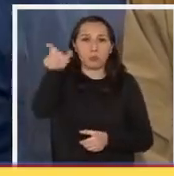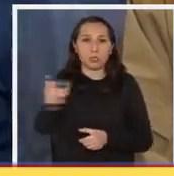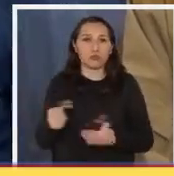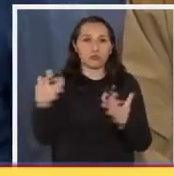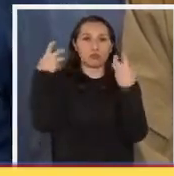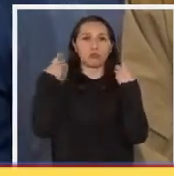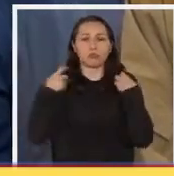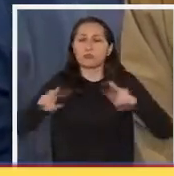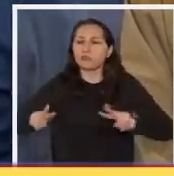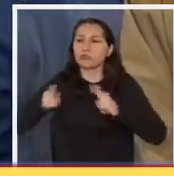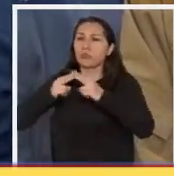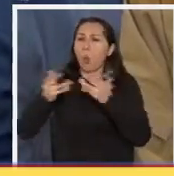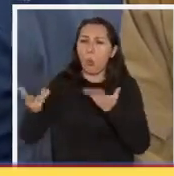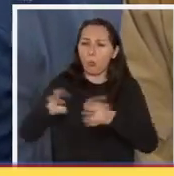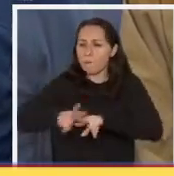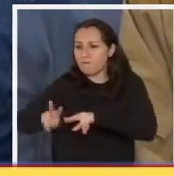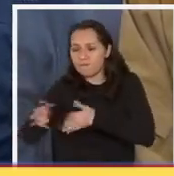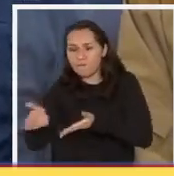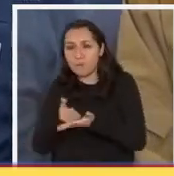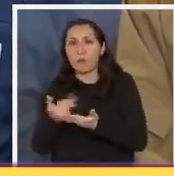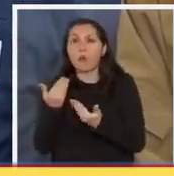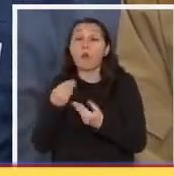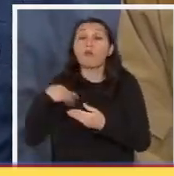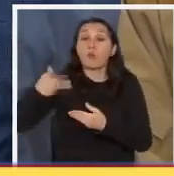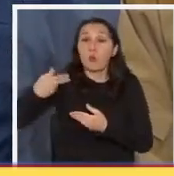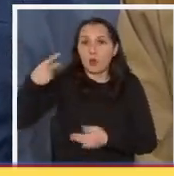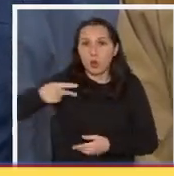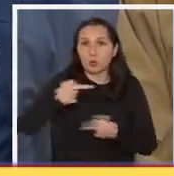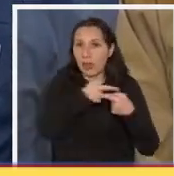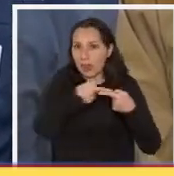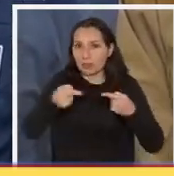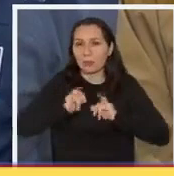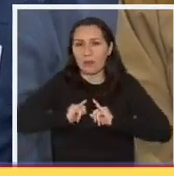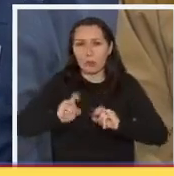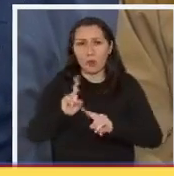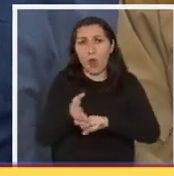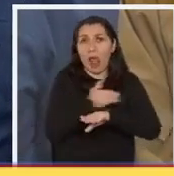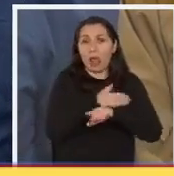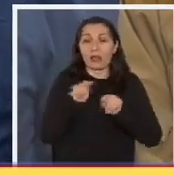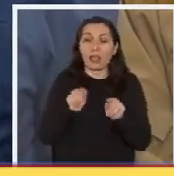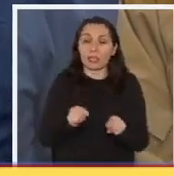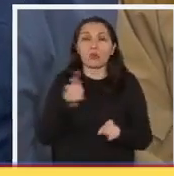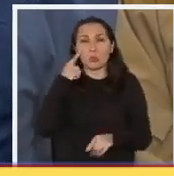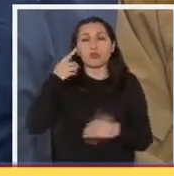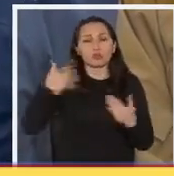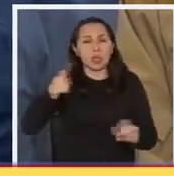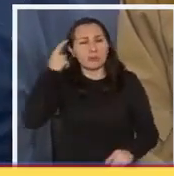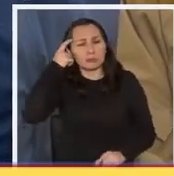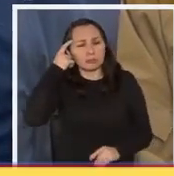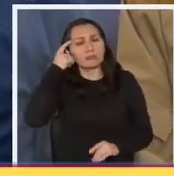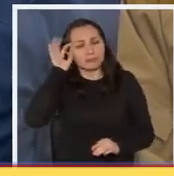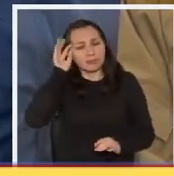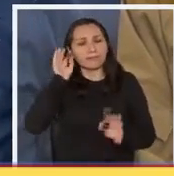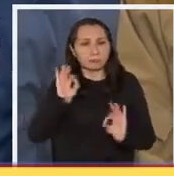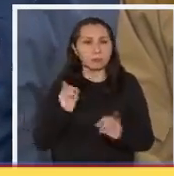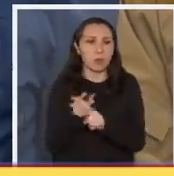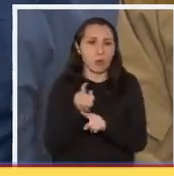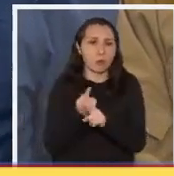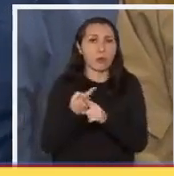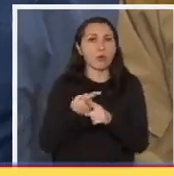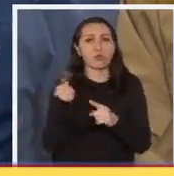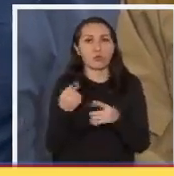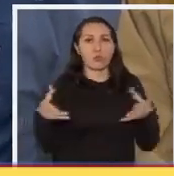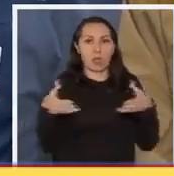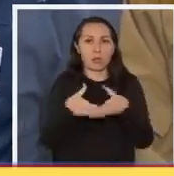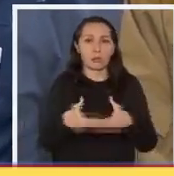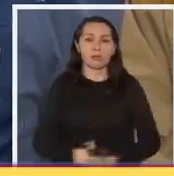cargo del proceso de reconstrucción y sobre eso les daré más noticias durante la semana. No nos adelantemos en eso, pero ya lo tengo en vista y lo estamos conversando con el resto del